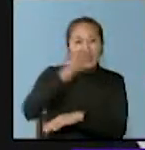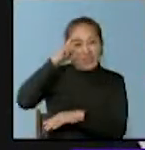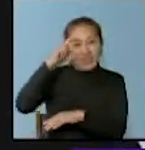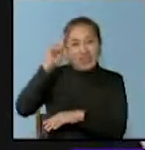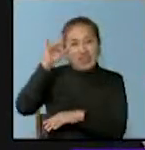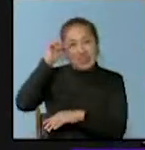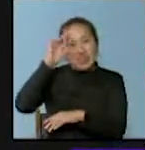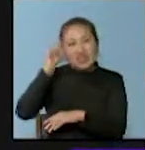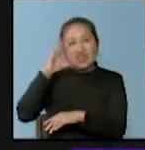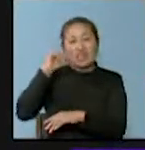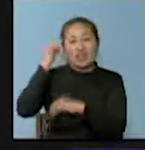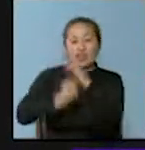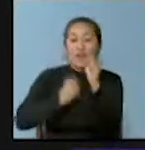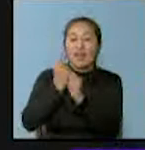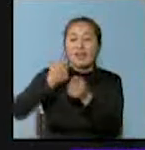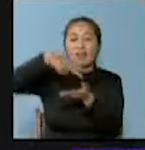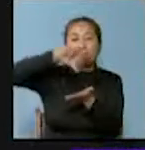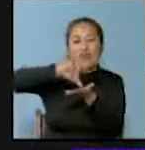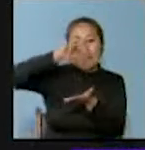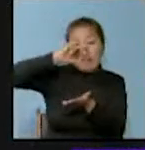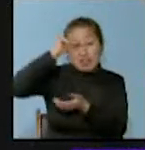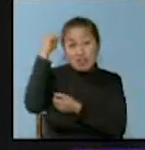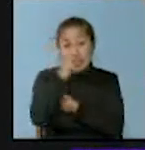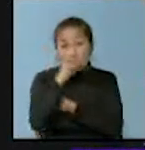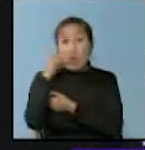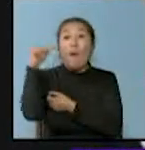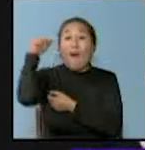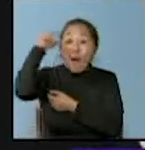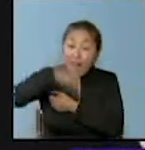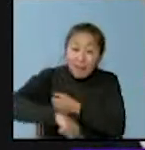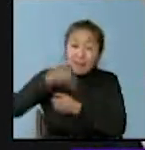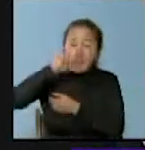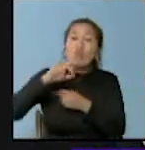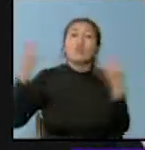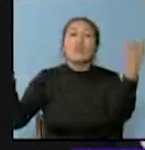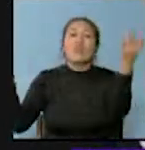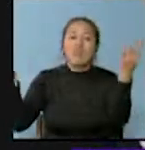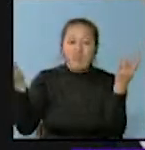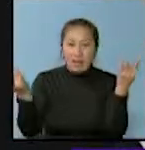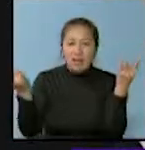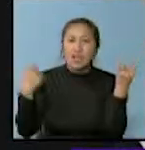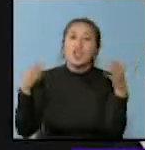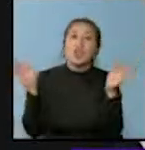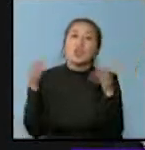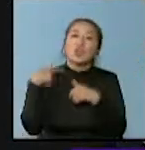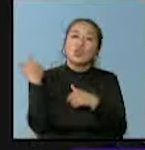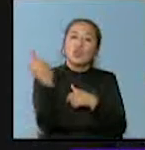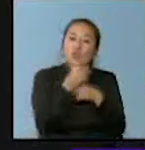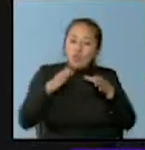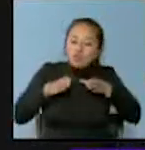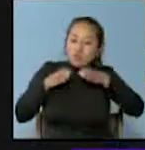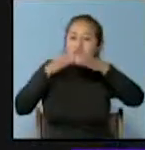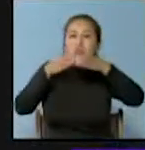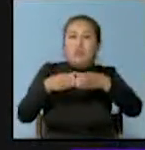hasta la Plaza Belgrano, en donde creo también va a haber un festival, ¿no? Nosotros nos sumamos a